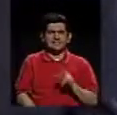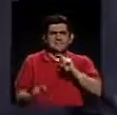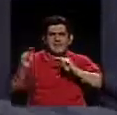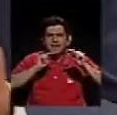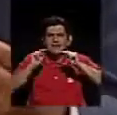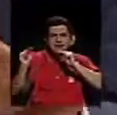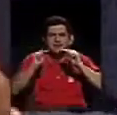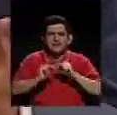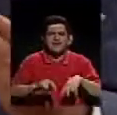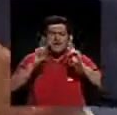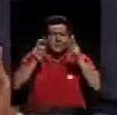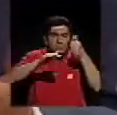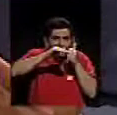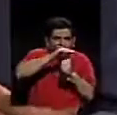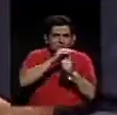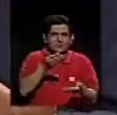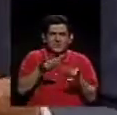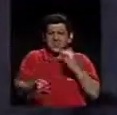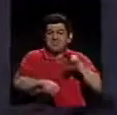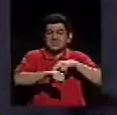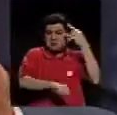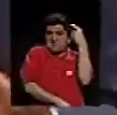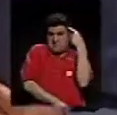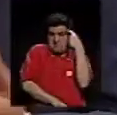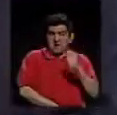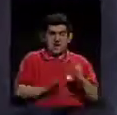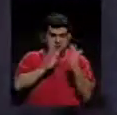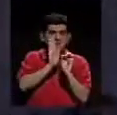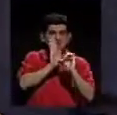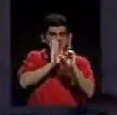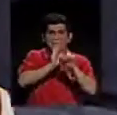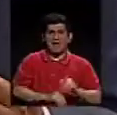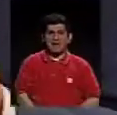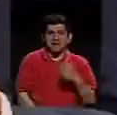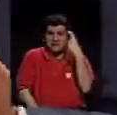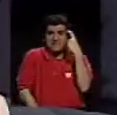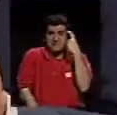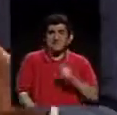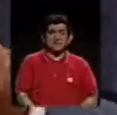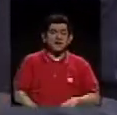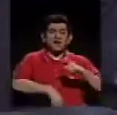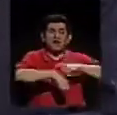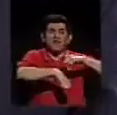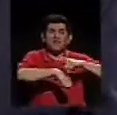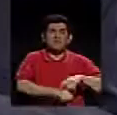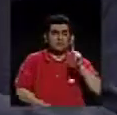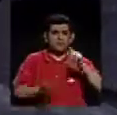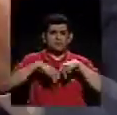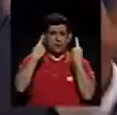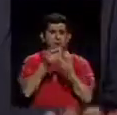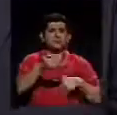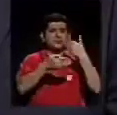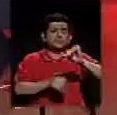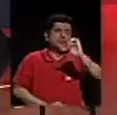cabildeo que casi todo el mundo consideraba casi normal frente a la Asamblea Legislativa, y se consideraba que en un momento elegía un partido y en otro